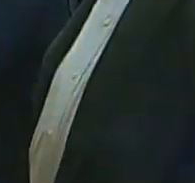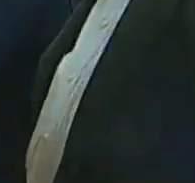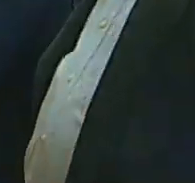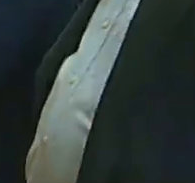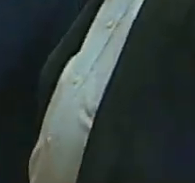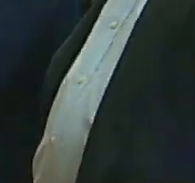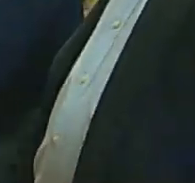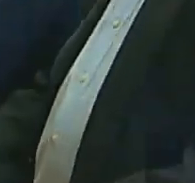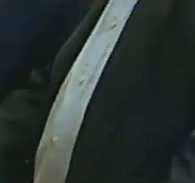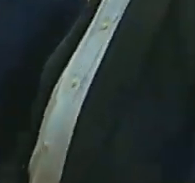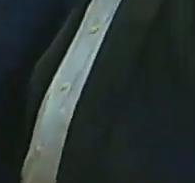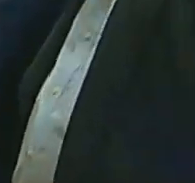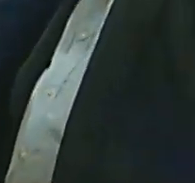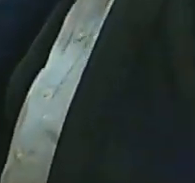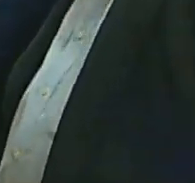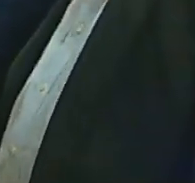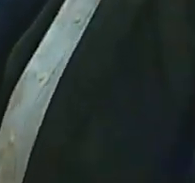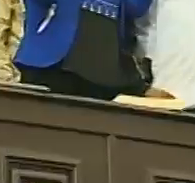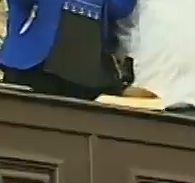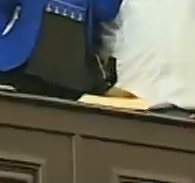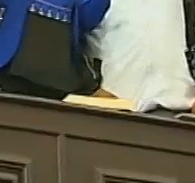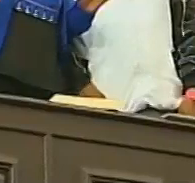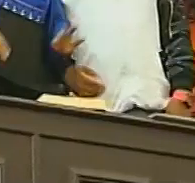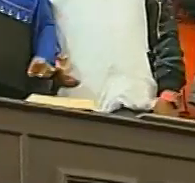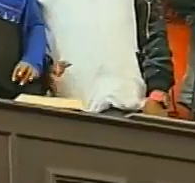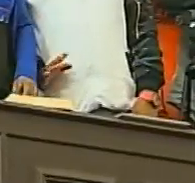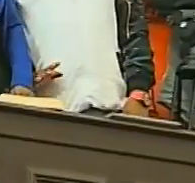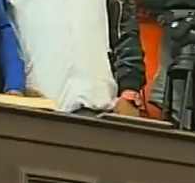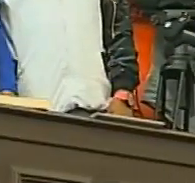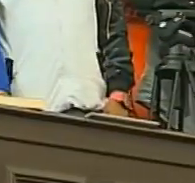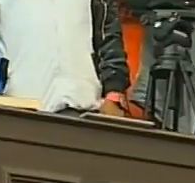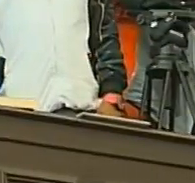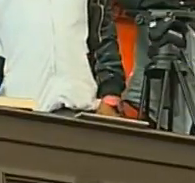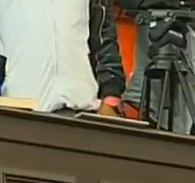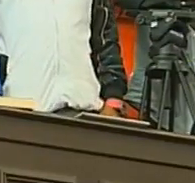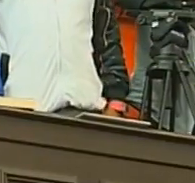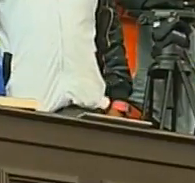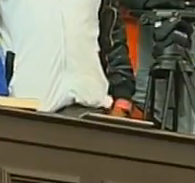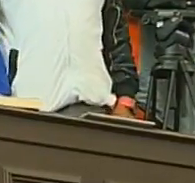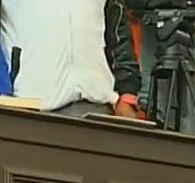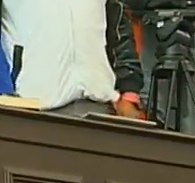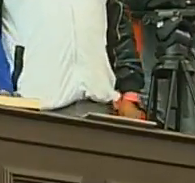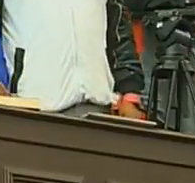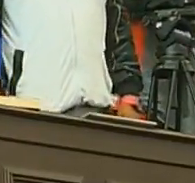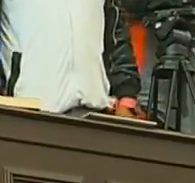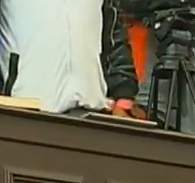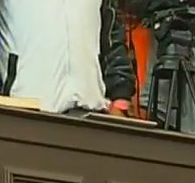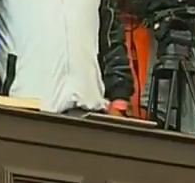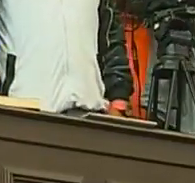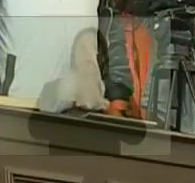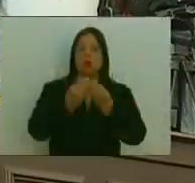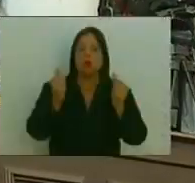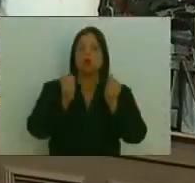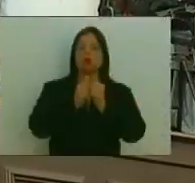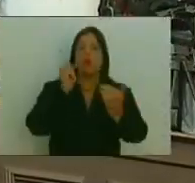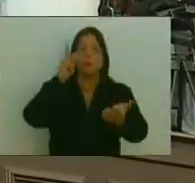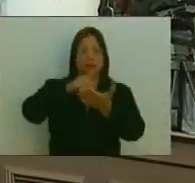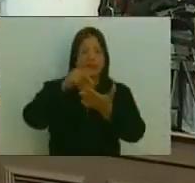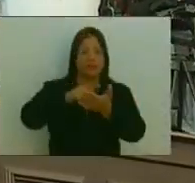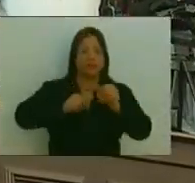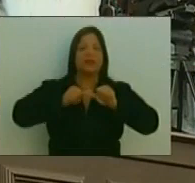Gracias, Aníbal. Aníbal marcó nuestra campaña en la constituyente y sigue junto a nosotros